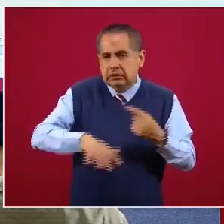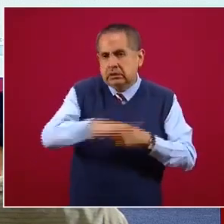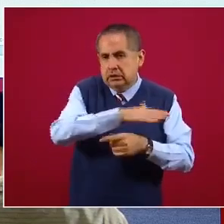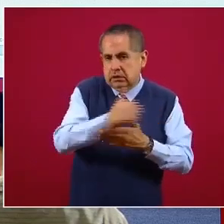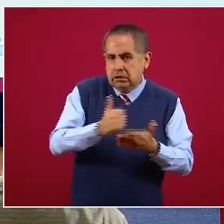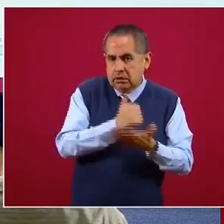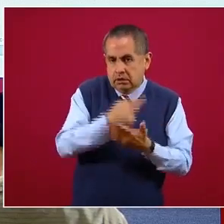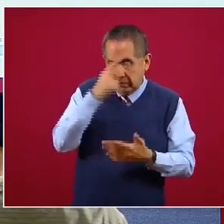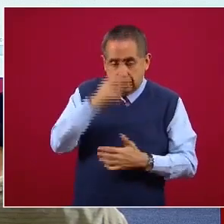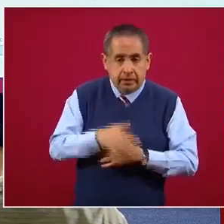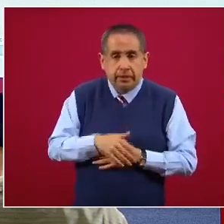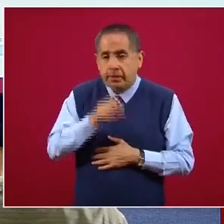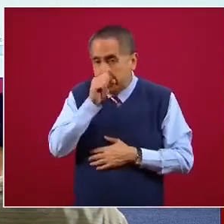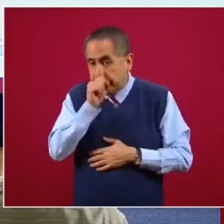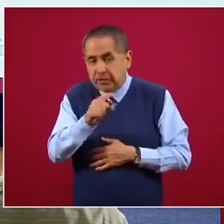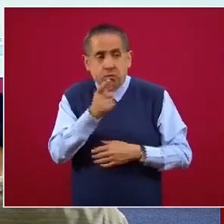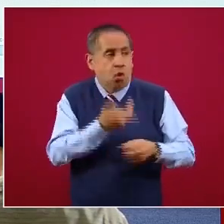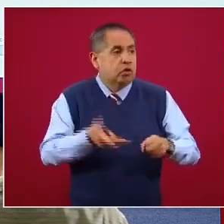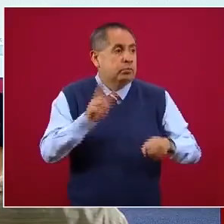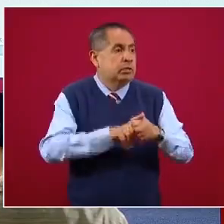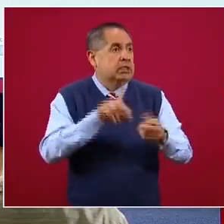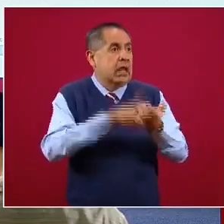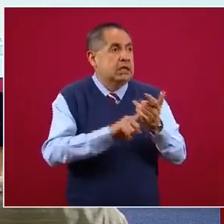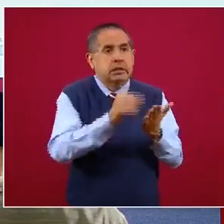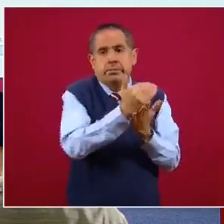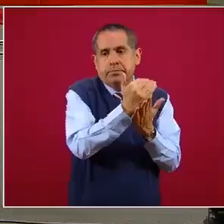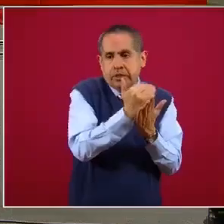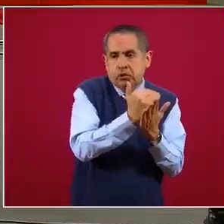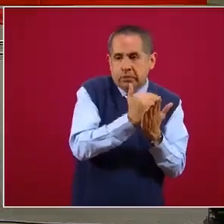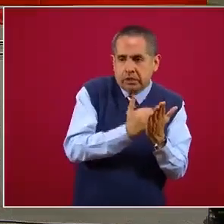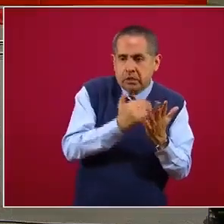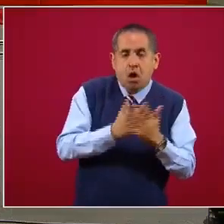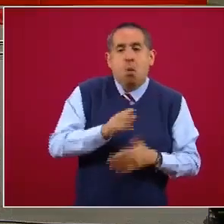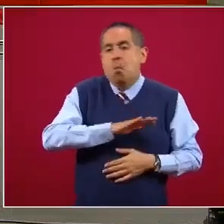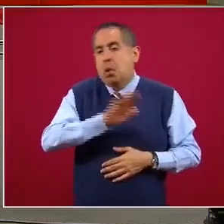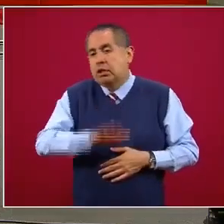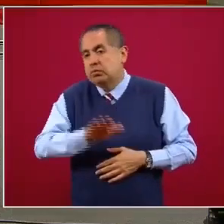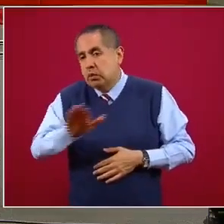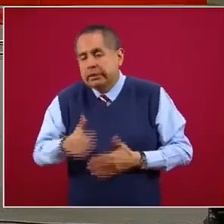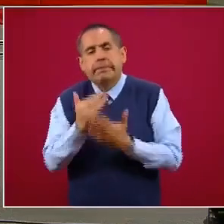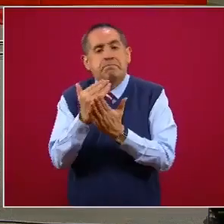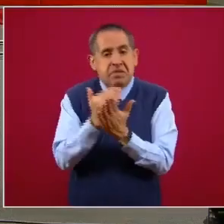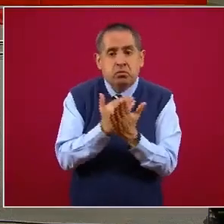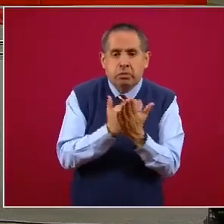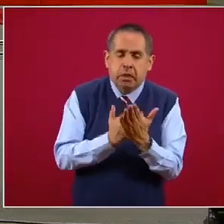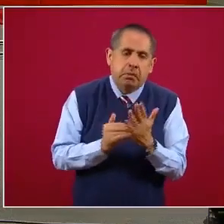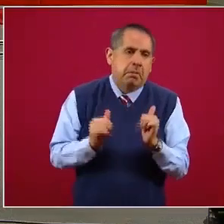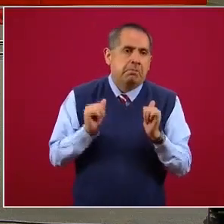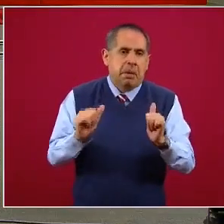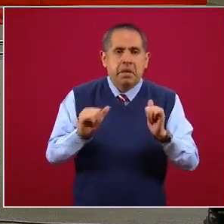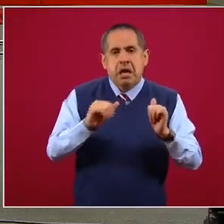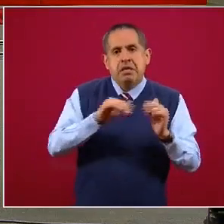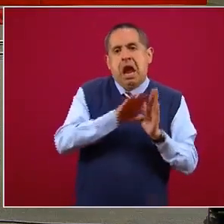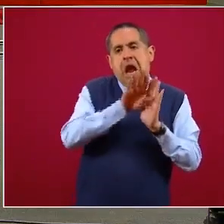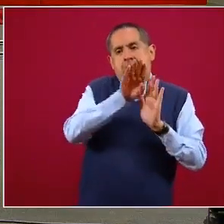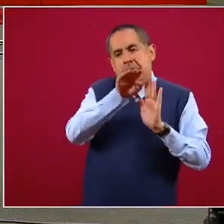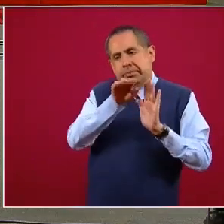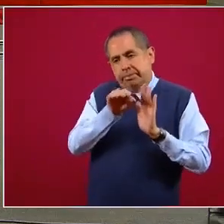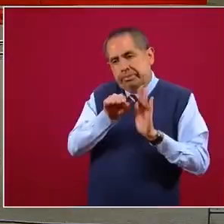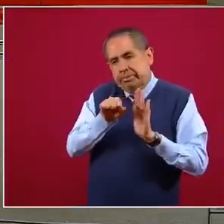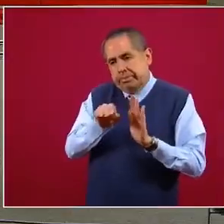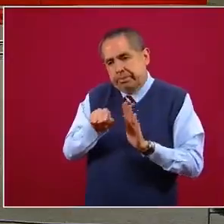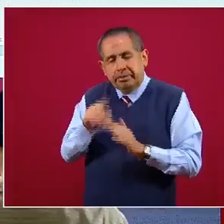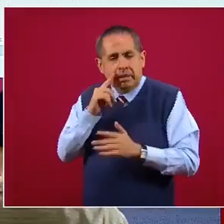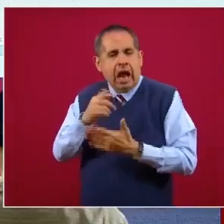de México. Lo mismo la hospitalización y lo mismo las defunciones que están en la curva de color azul